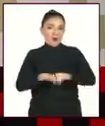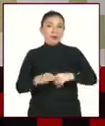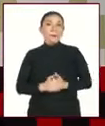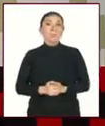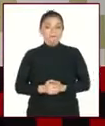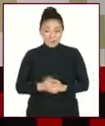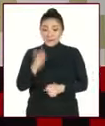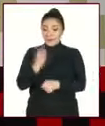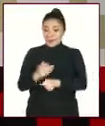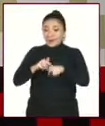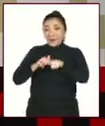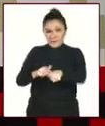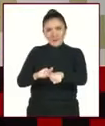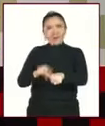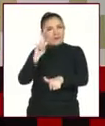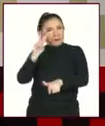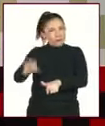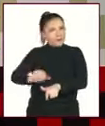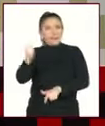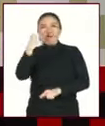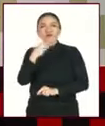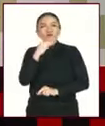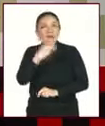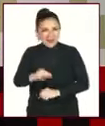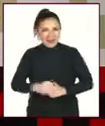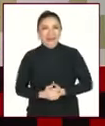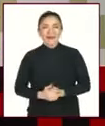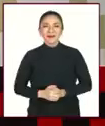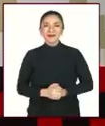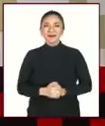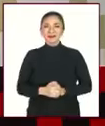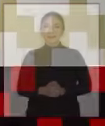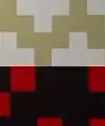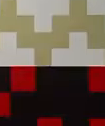de continuar, acompáñenme a ver el siguiente mensaje.